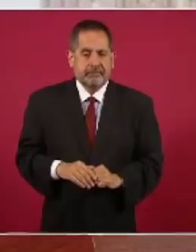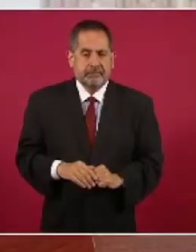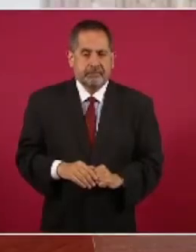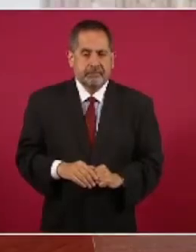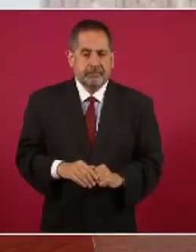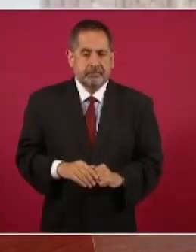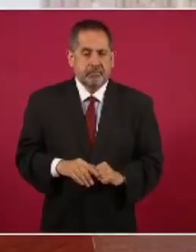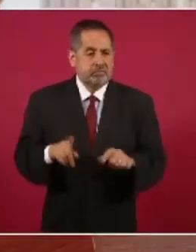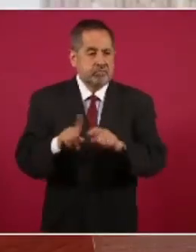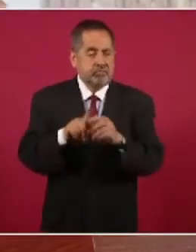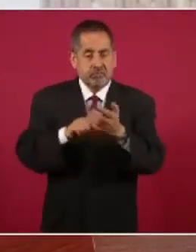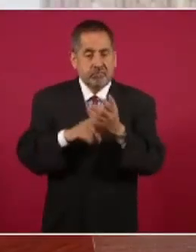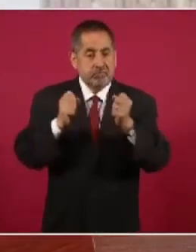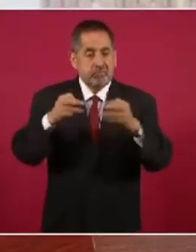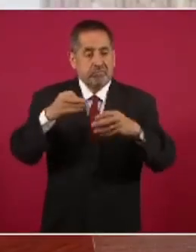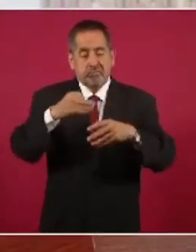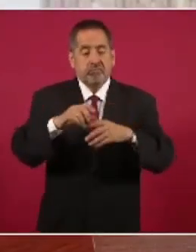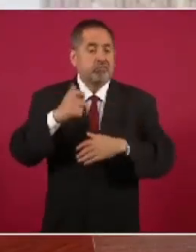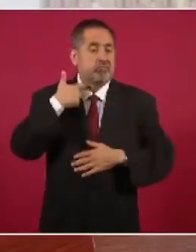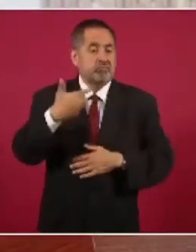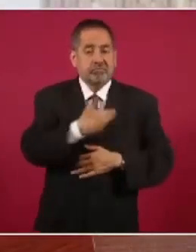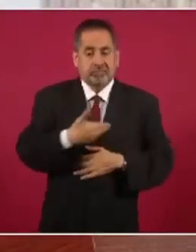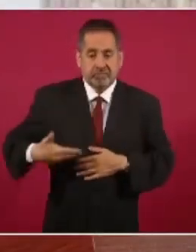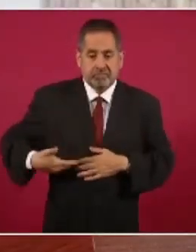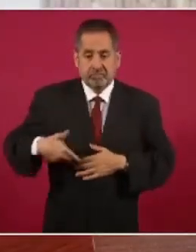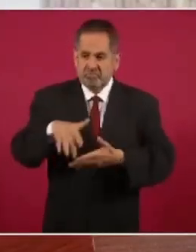que tenía mucha influencia con los presidentes.